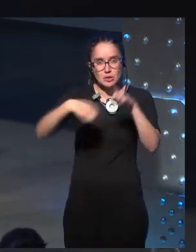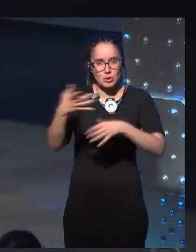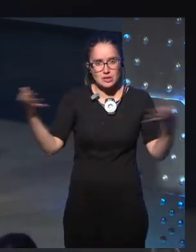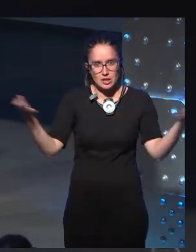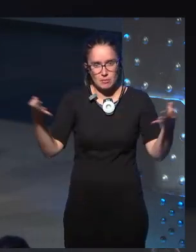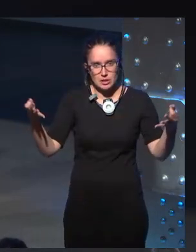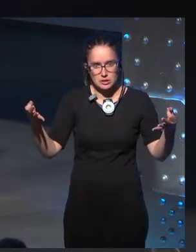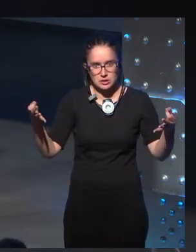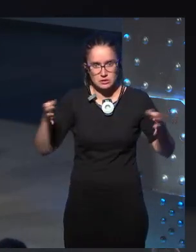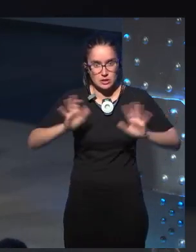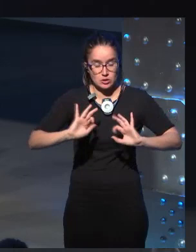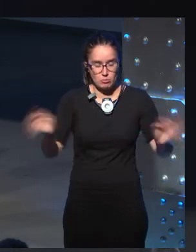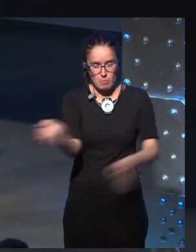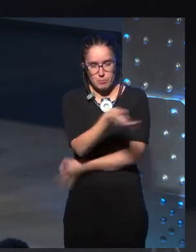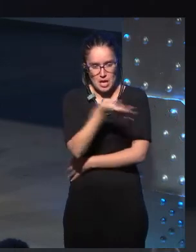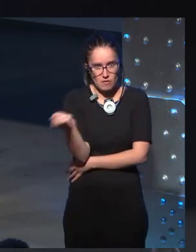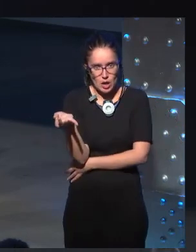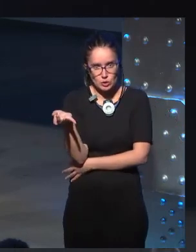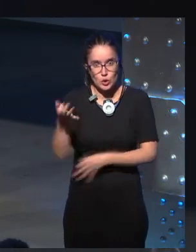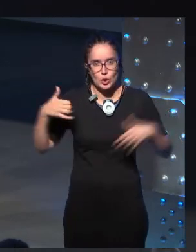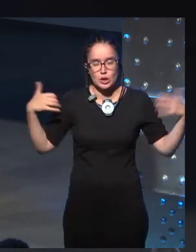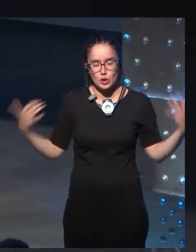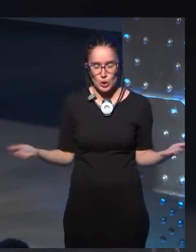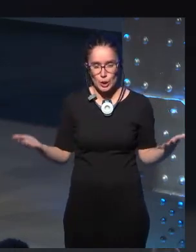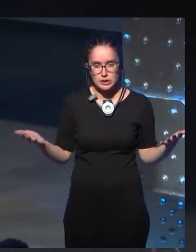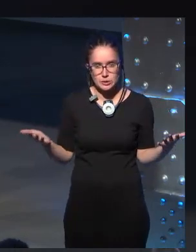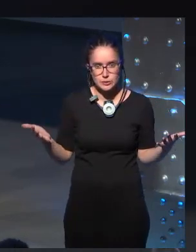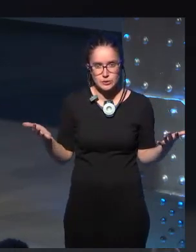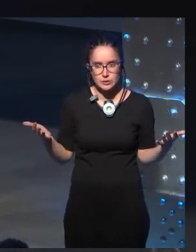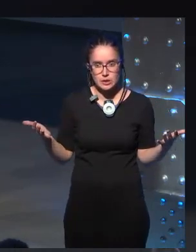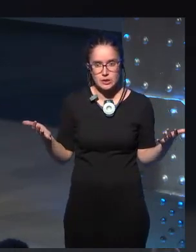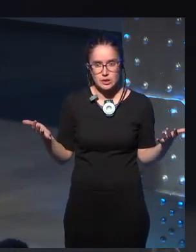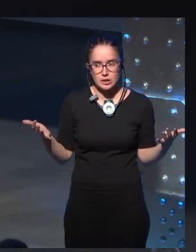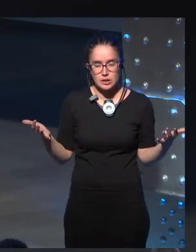después. Esto es perfecto. Entonces,